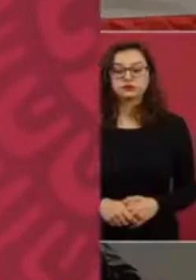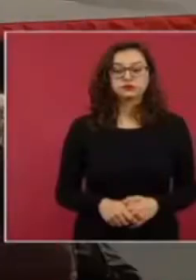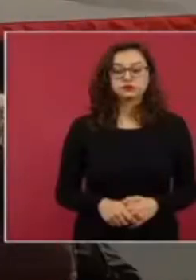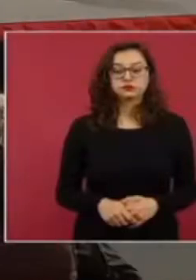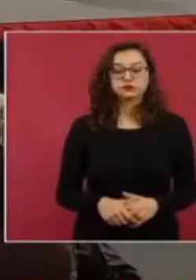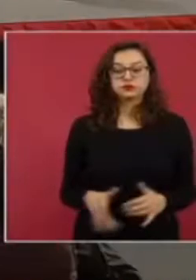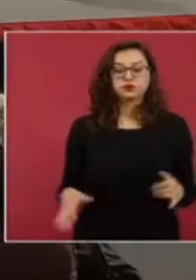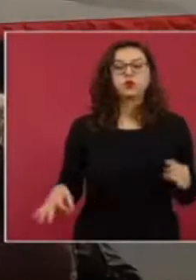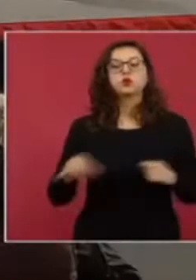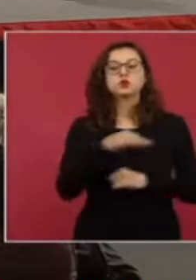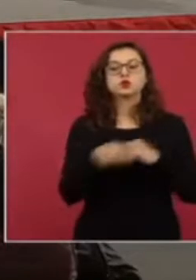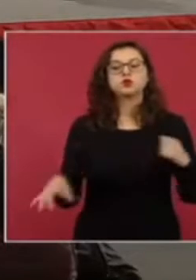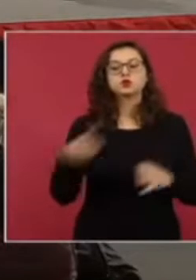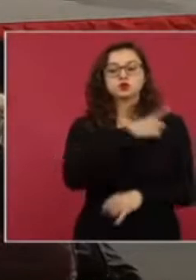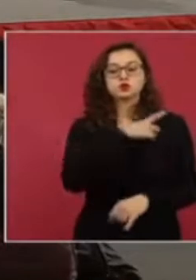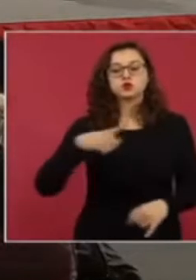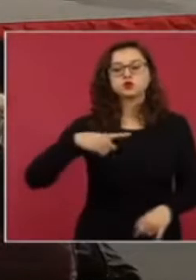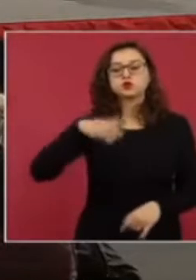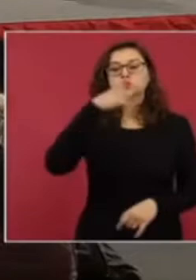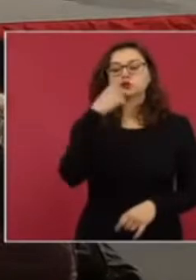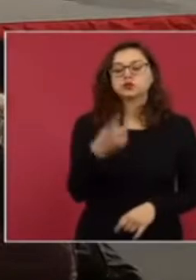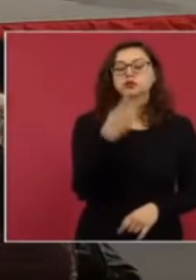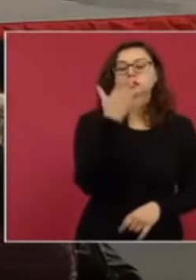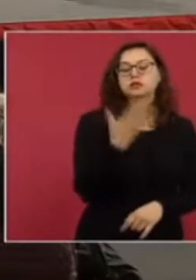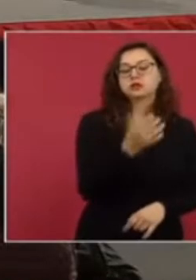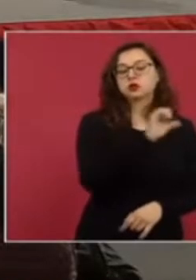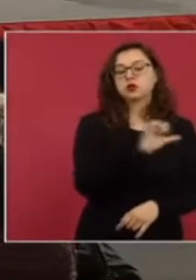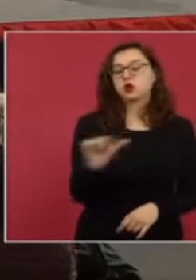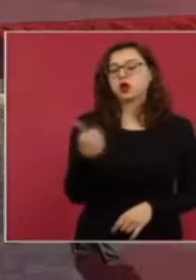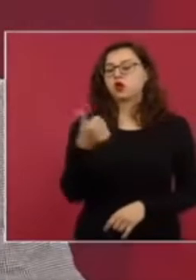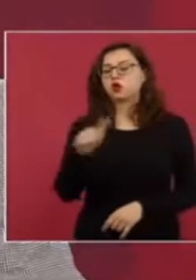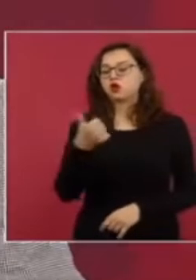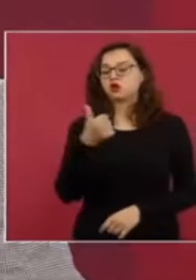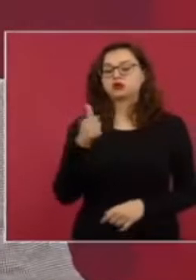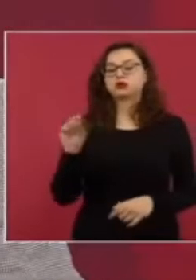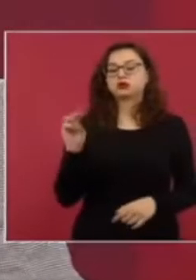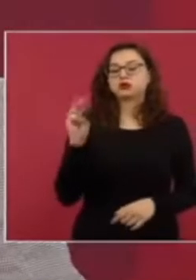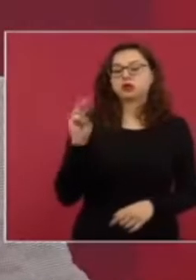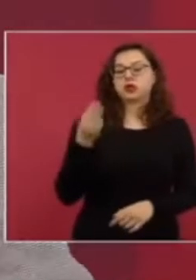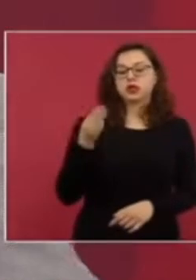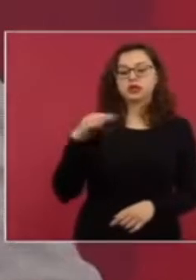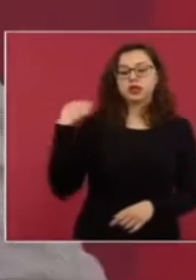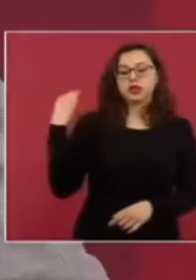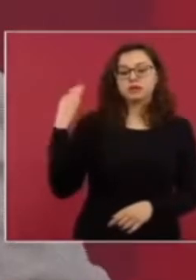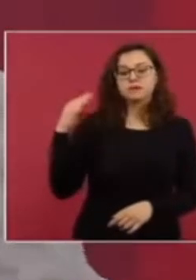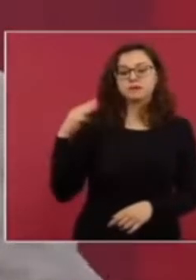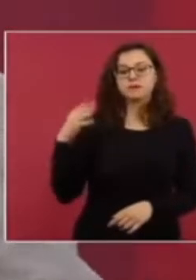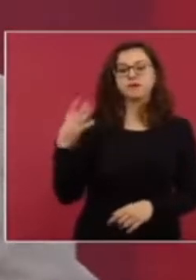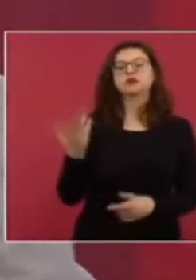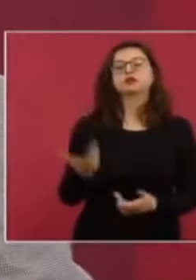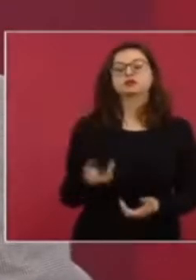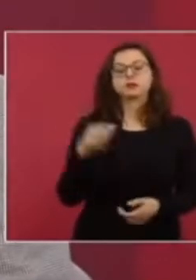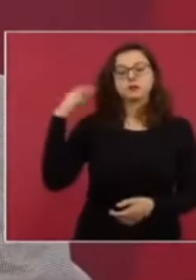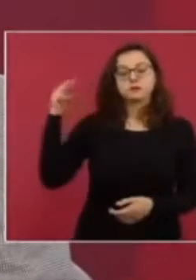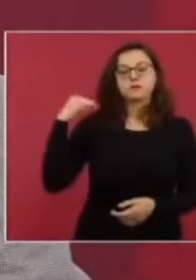Les informamos que del 5 al 11 de marzo se prepararon 3,036 mezclas